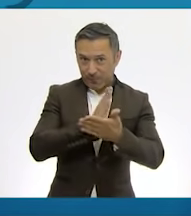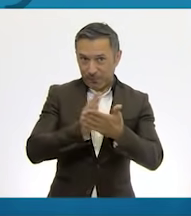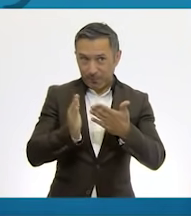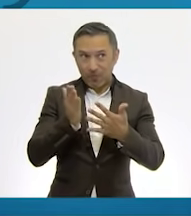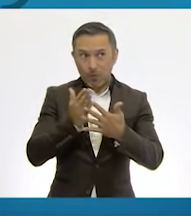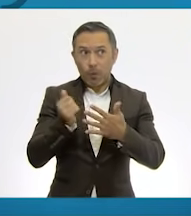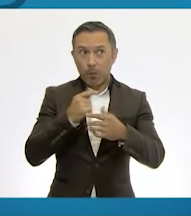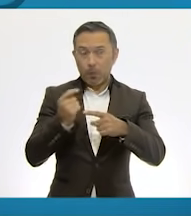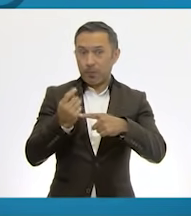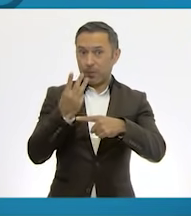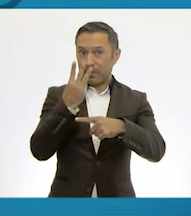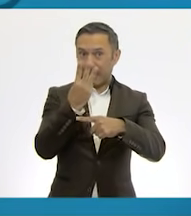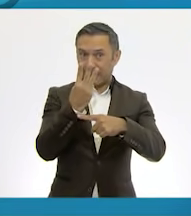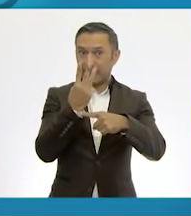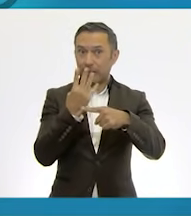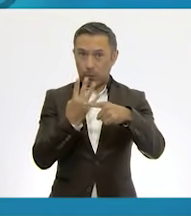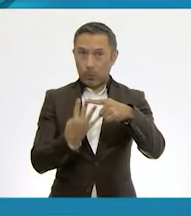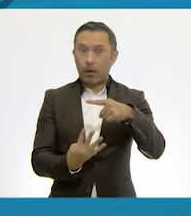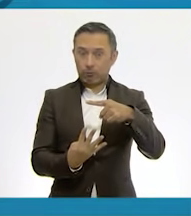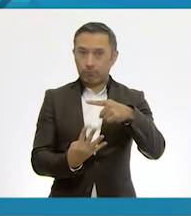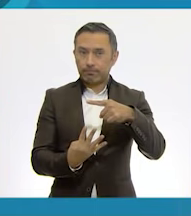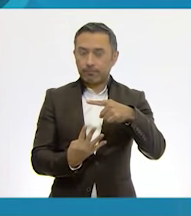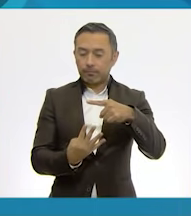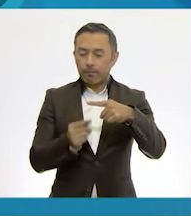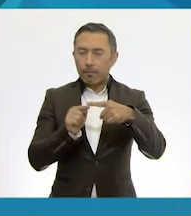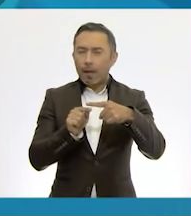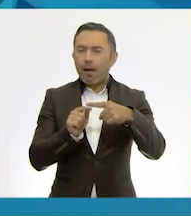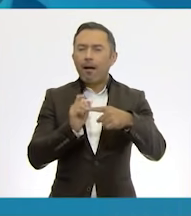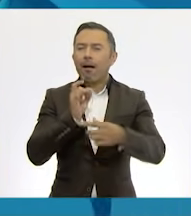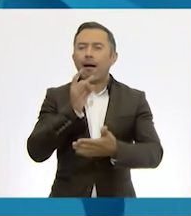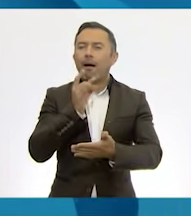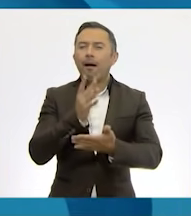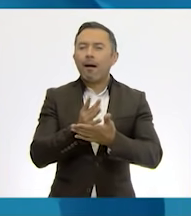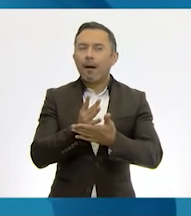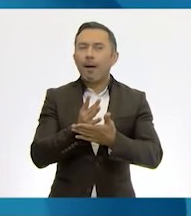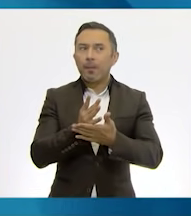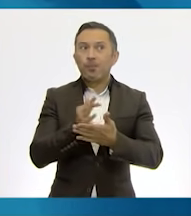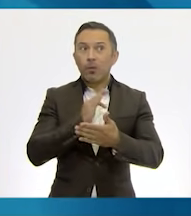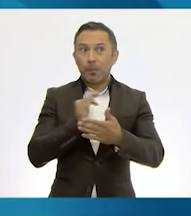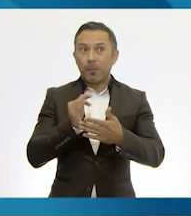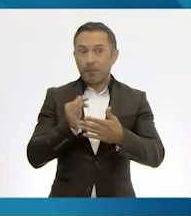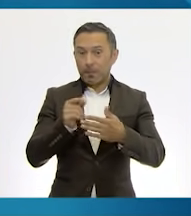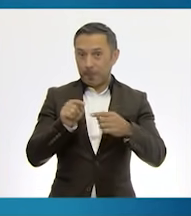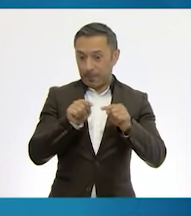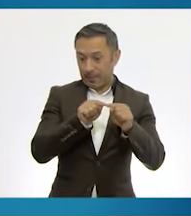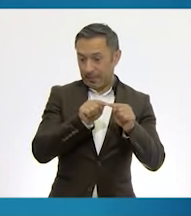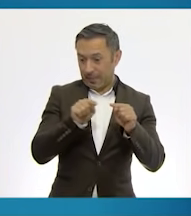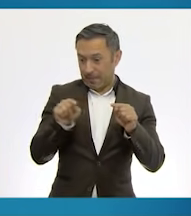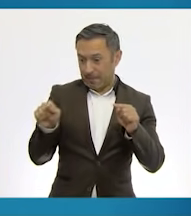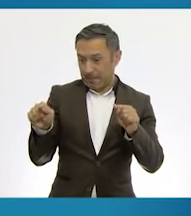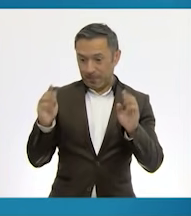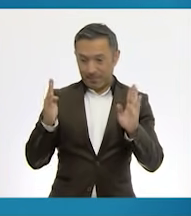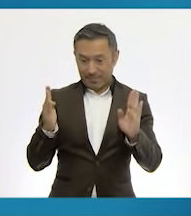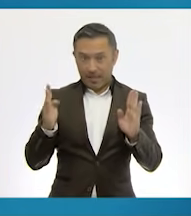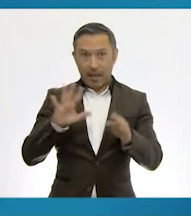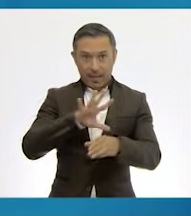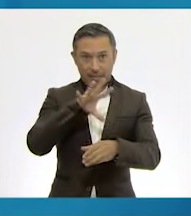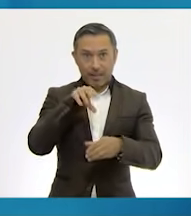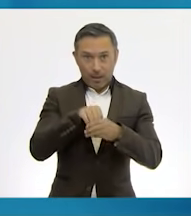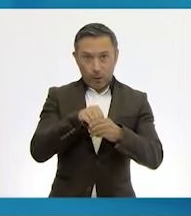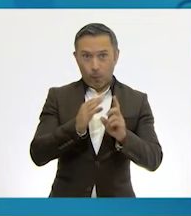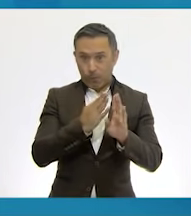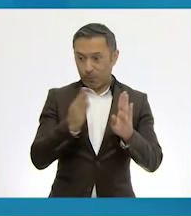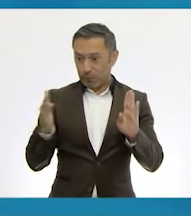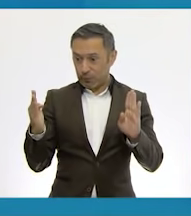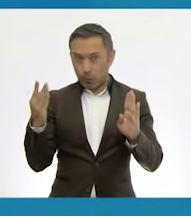denominador, sabremos que está antes del primer entero. Es decir, será un número menor a